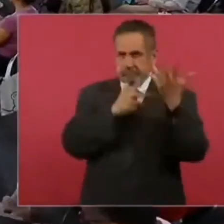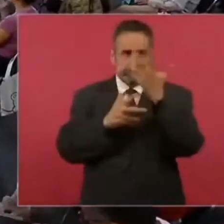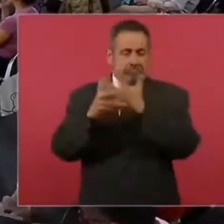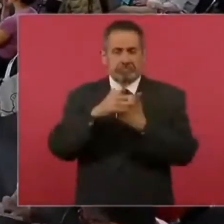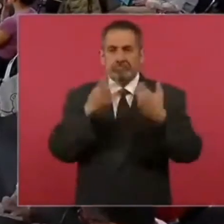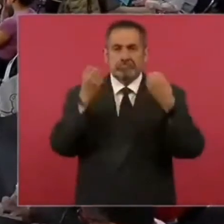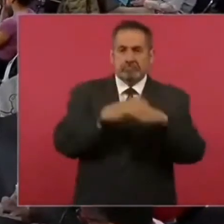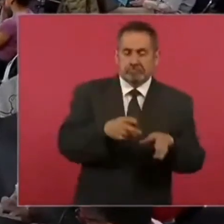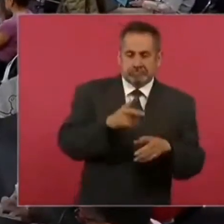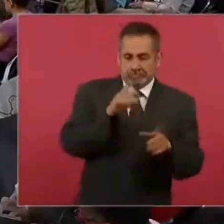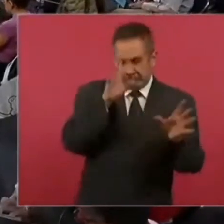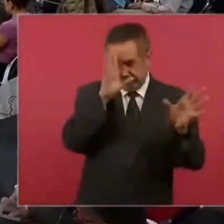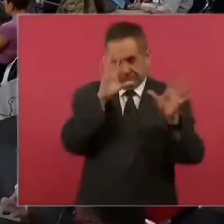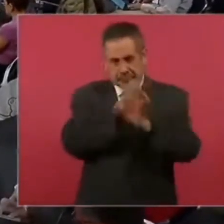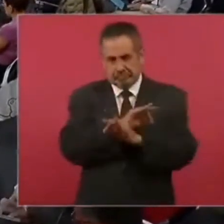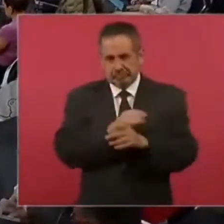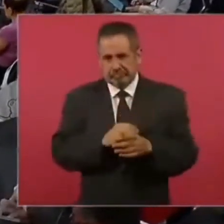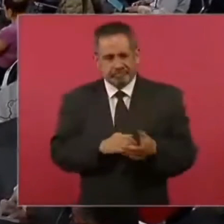El poder